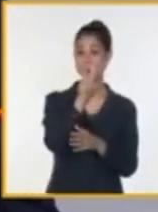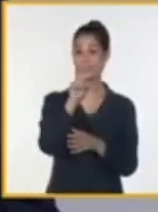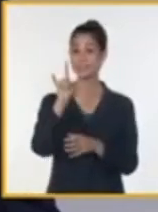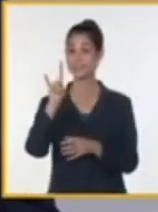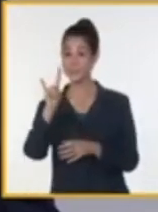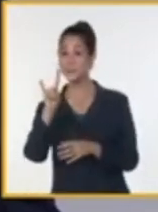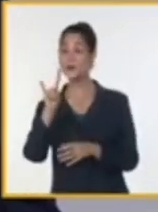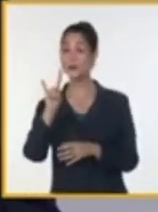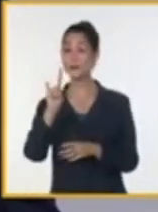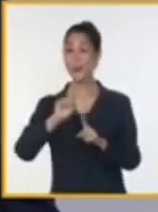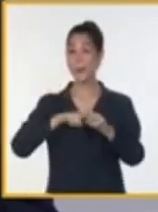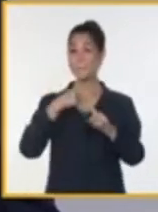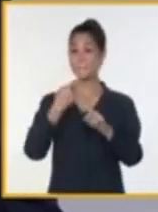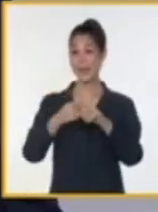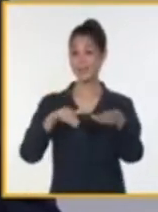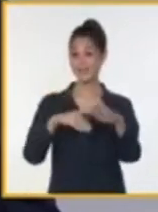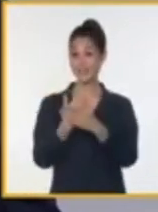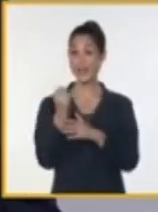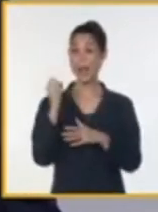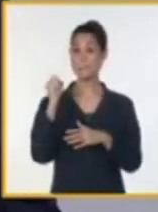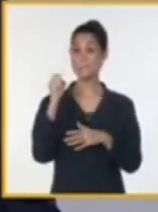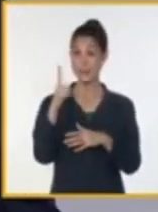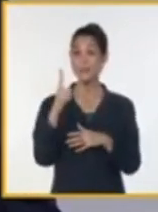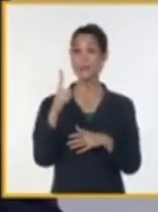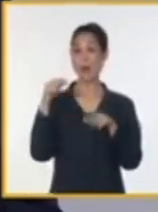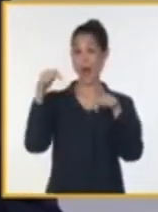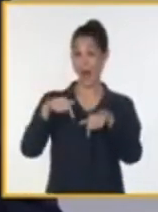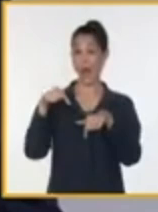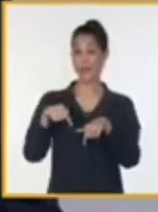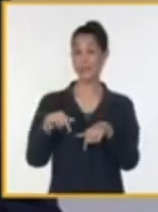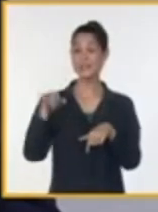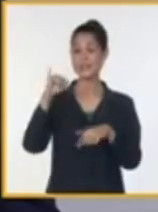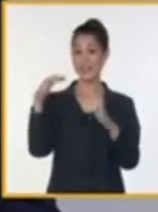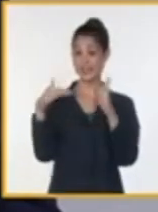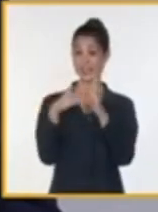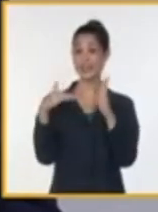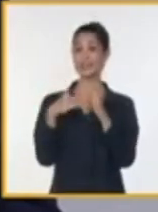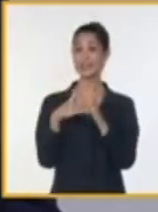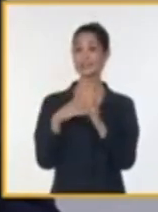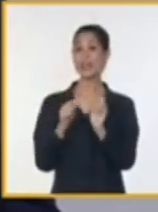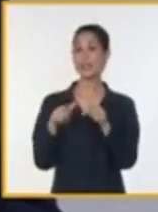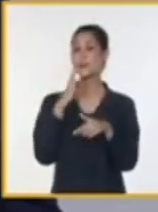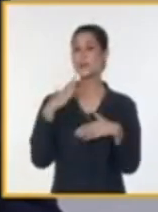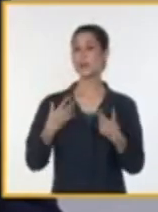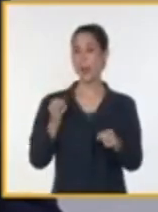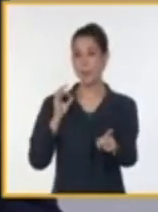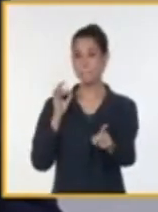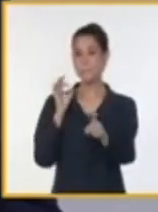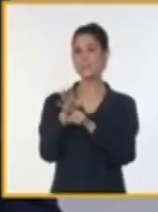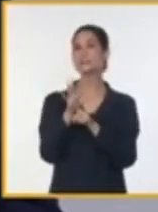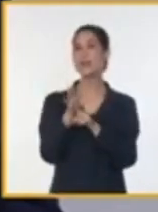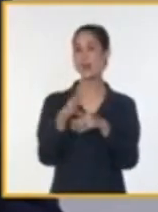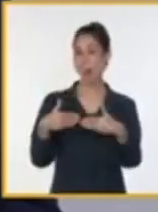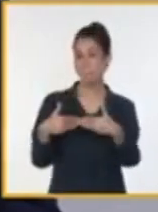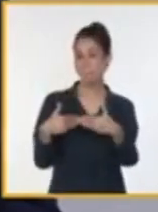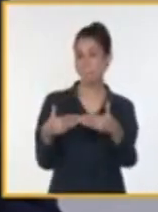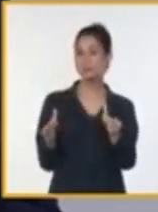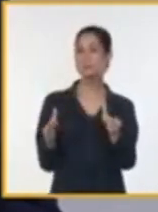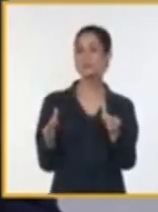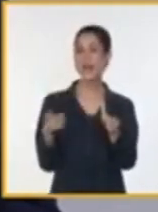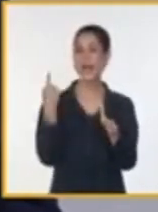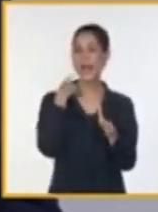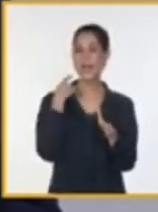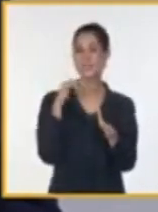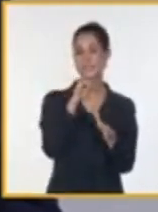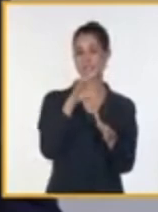día primero de julio a las 6:30 de la tarde en la aid de Mart estaremos inaugurando la 60 edición de los juegos escolares te